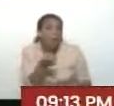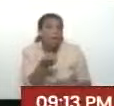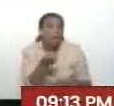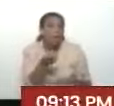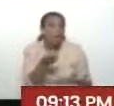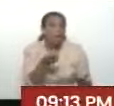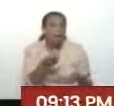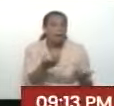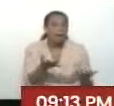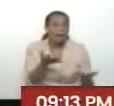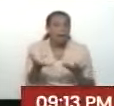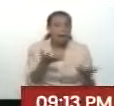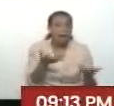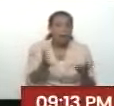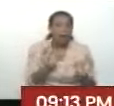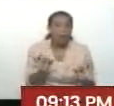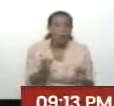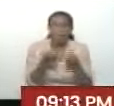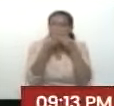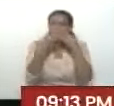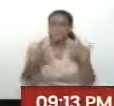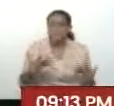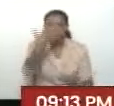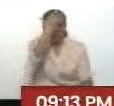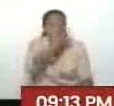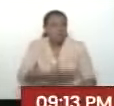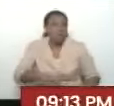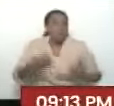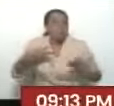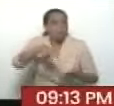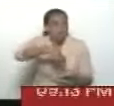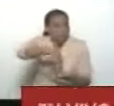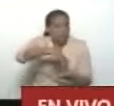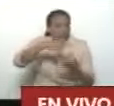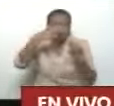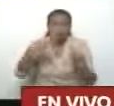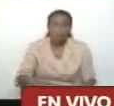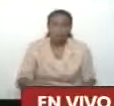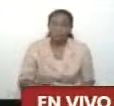pantalla. Y además linda, muy buena bailarina, maravillosa.